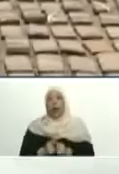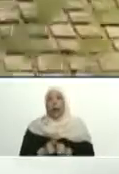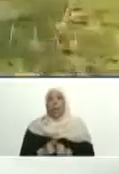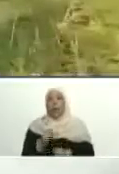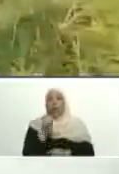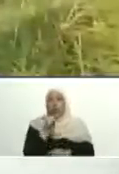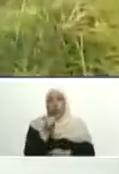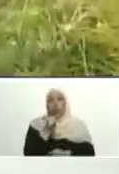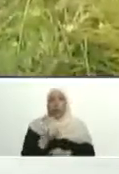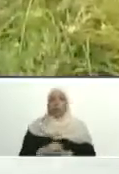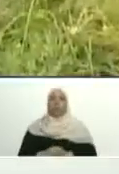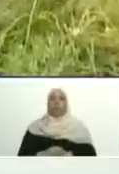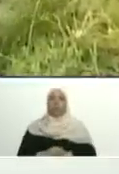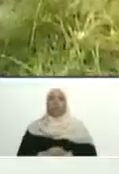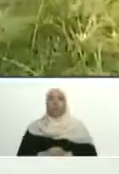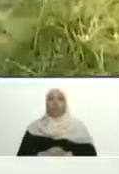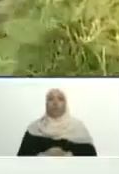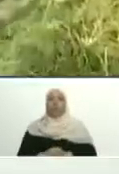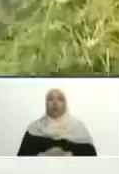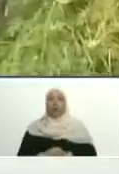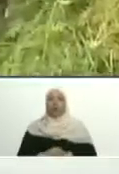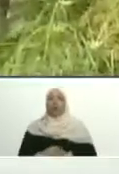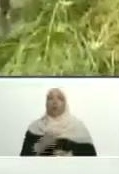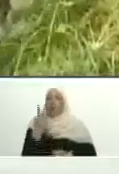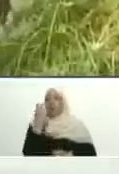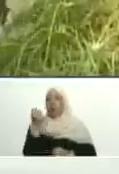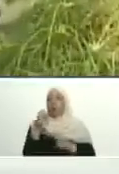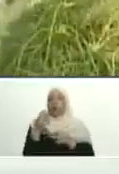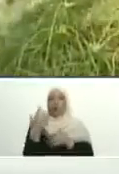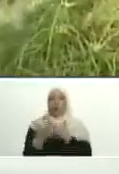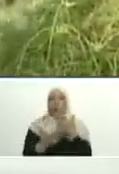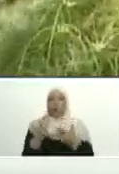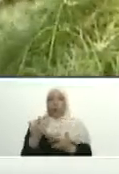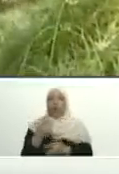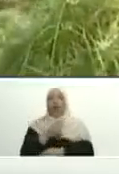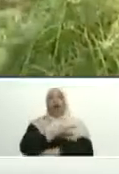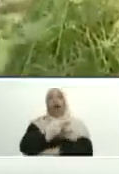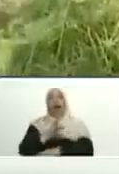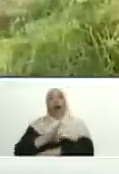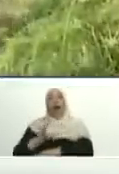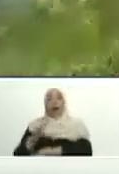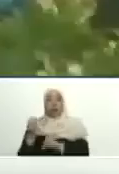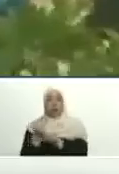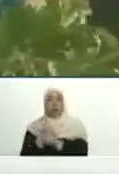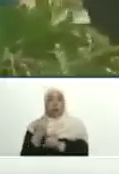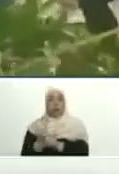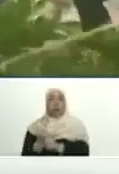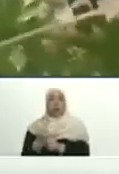Lares sobre el despliegue en la costa caribeña,